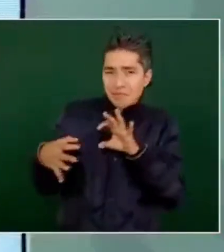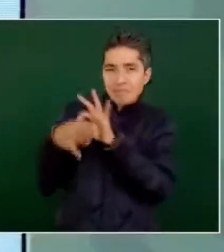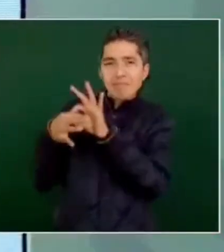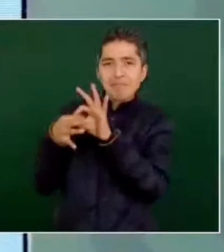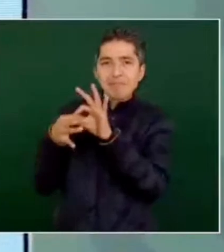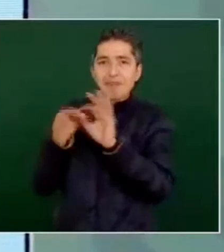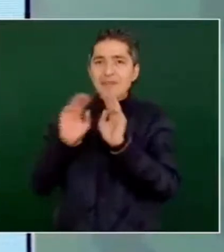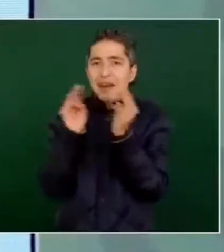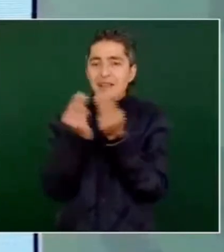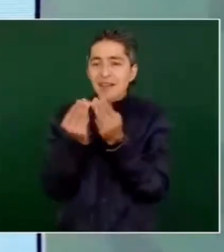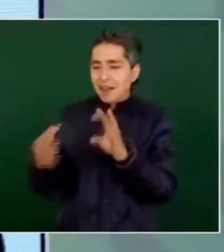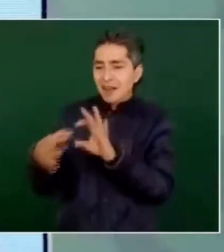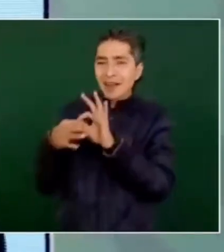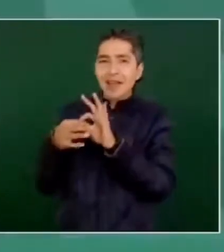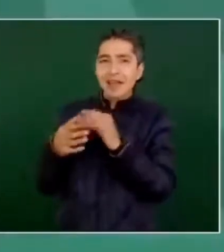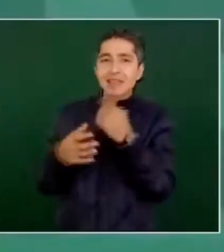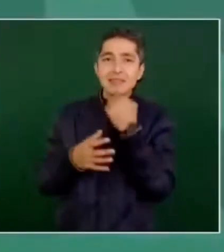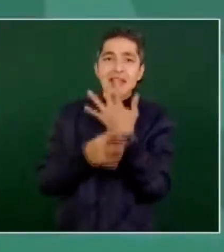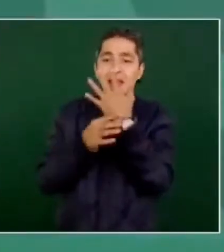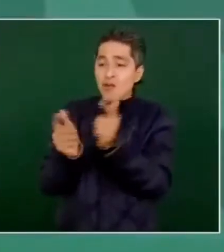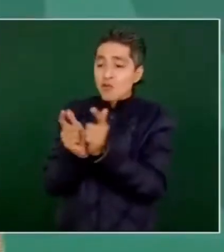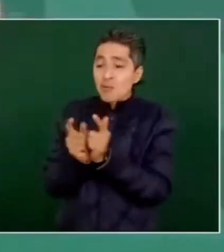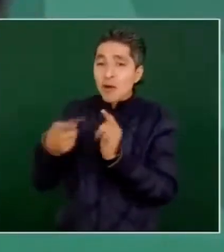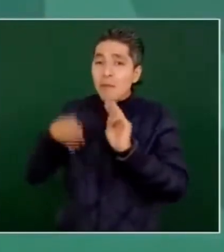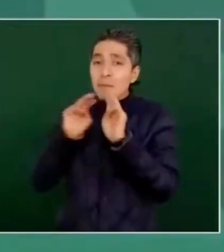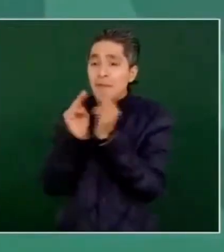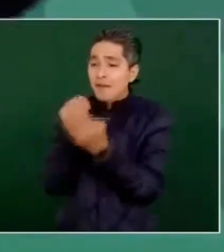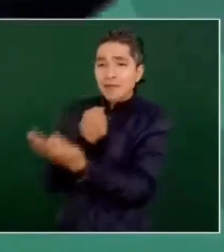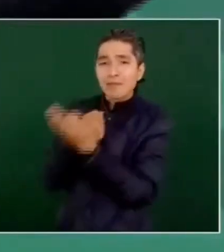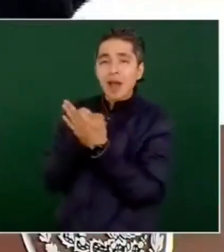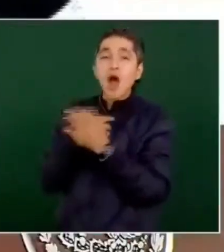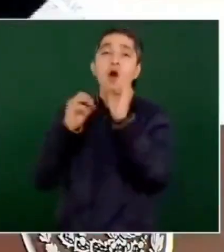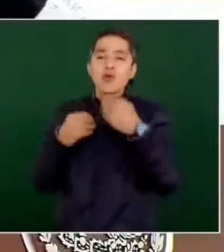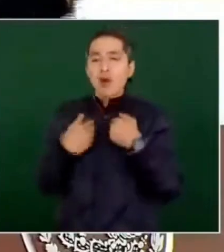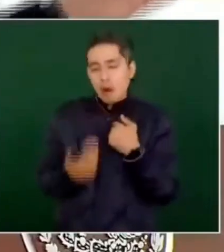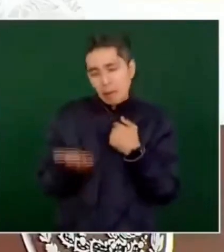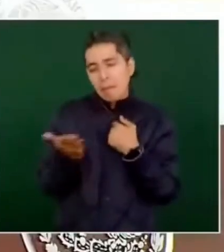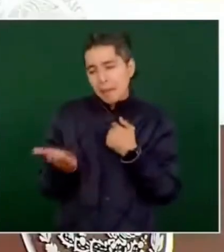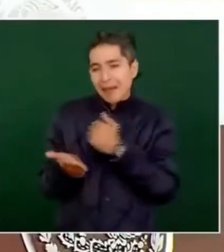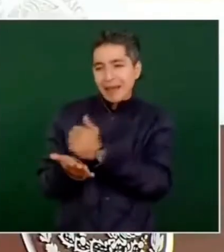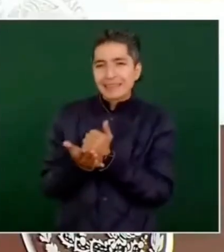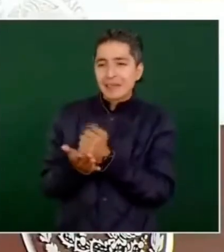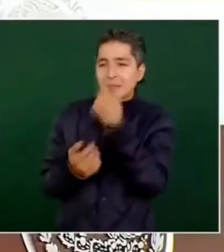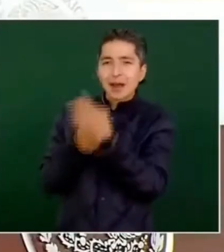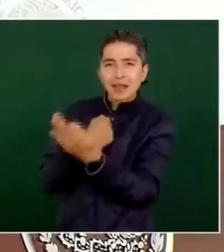Vínculos, salen a defenderme. O yo les pido que salgan a defenderme.